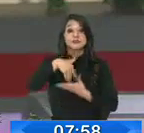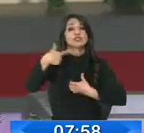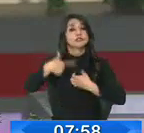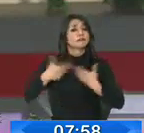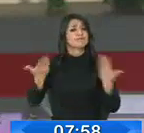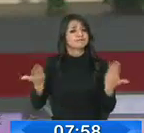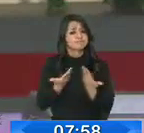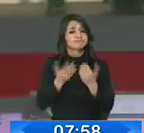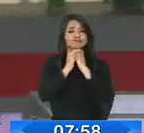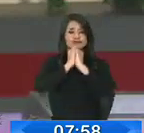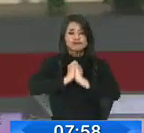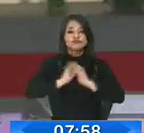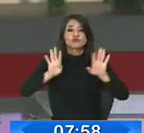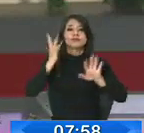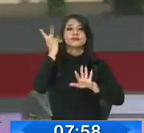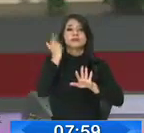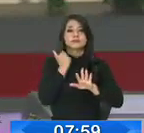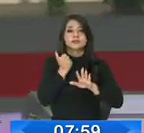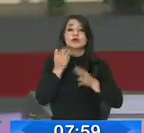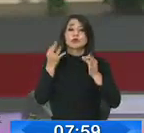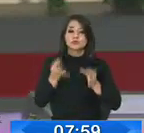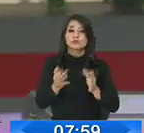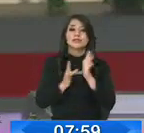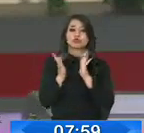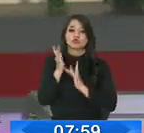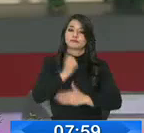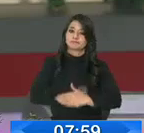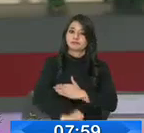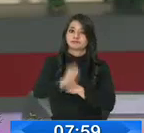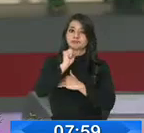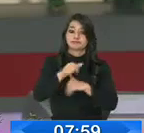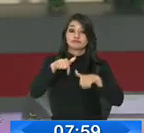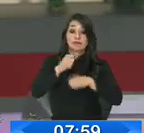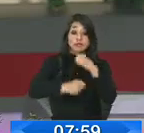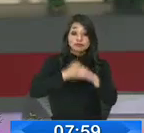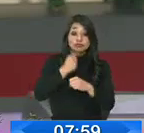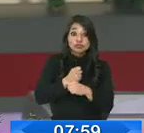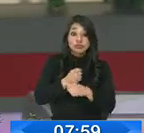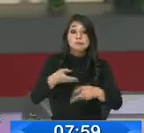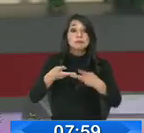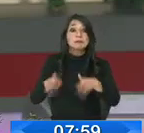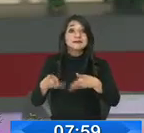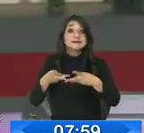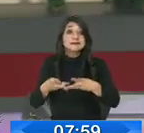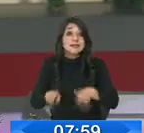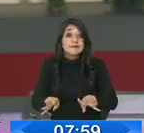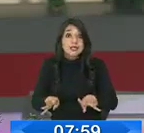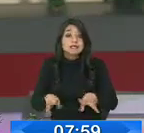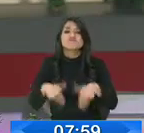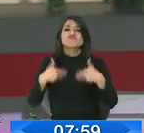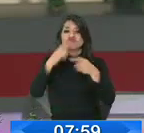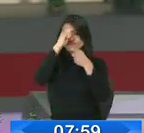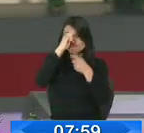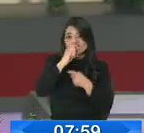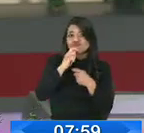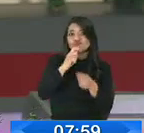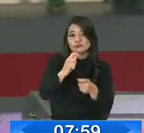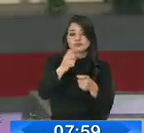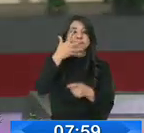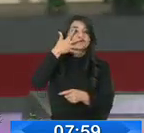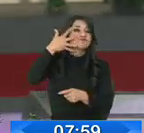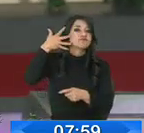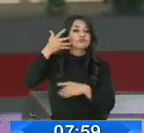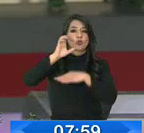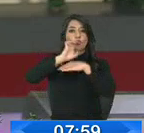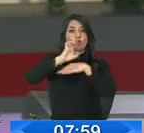la novena en honor de la llegada del niño Jesús. Este año, el pesebre intercultural fue hecho en homenaje a la Amazonía ecuatoriana y